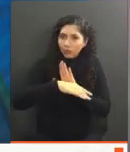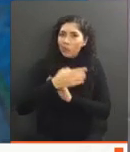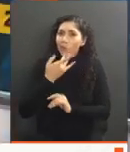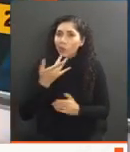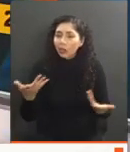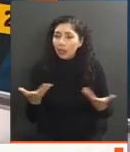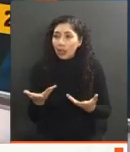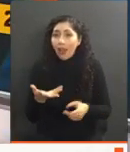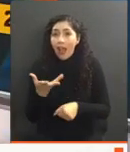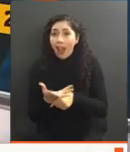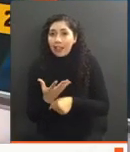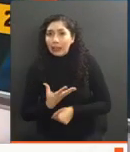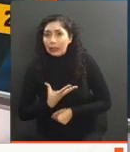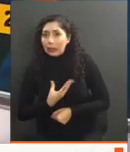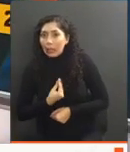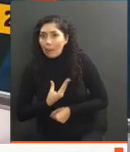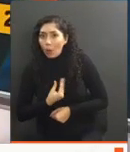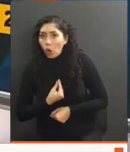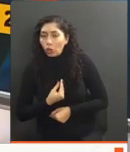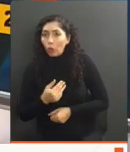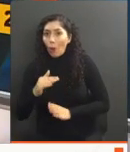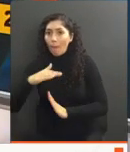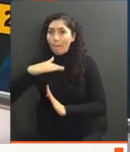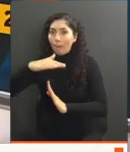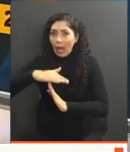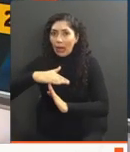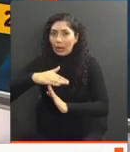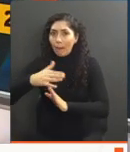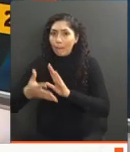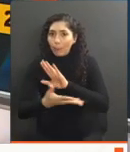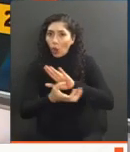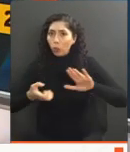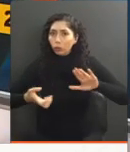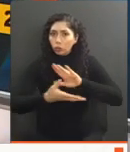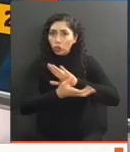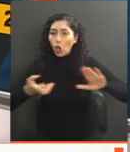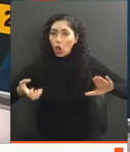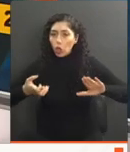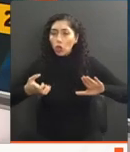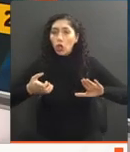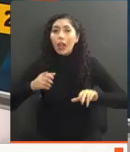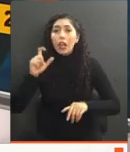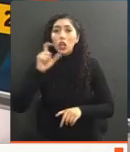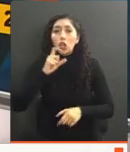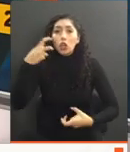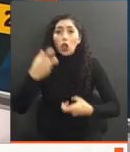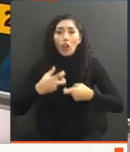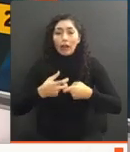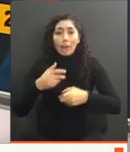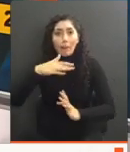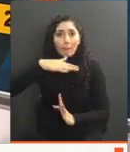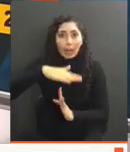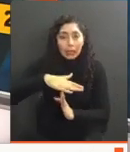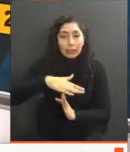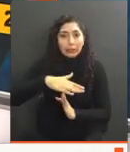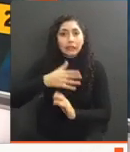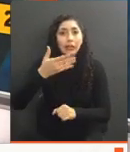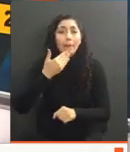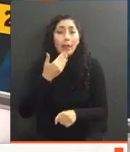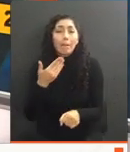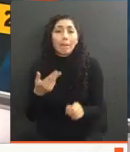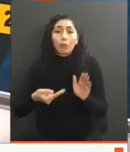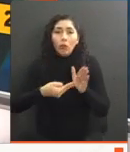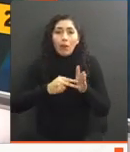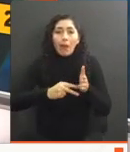una recesión a nivel mundial, donde hay una menor demanda del cobre y particularmente del problema económico que